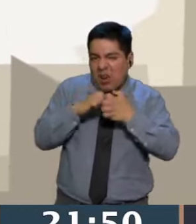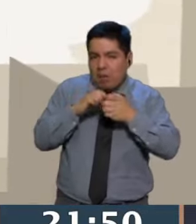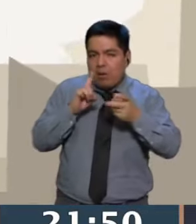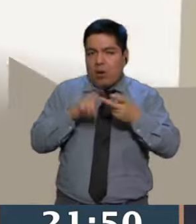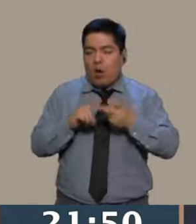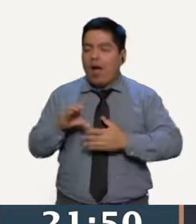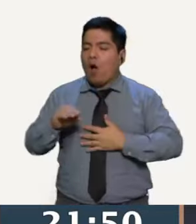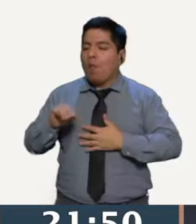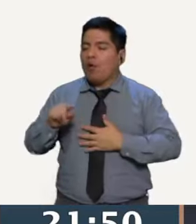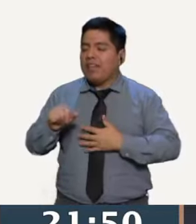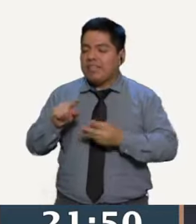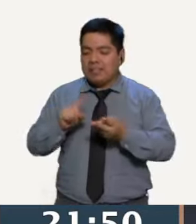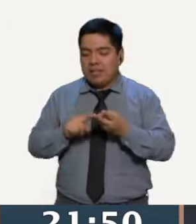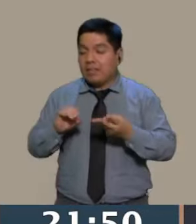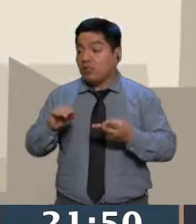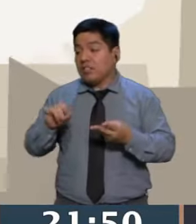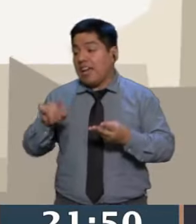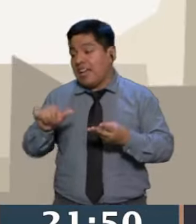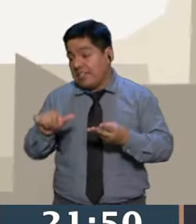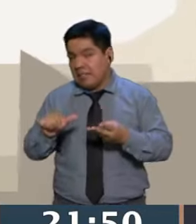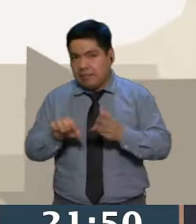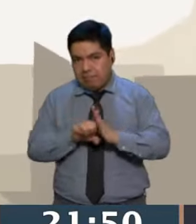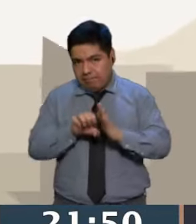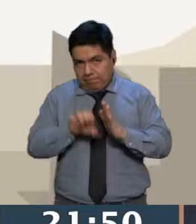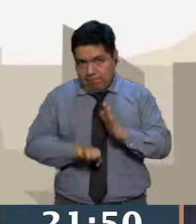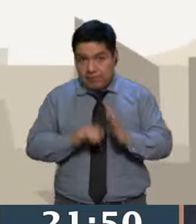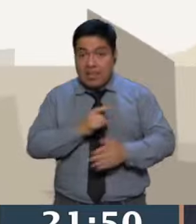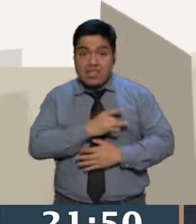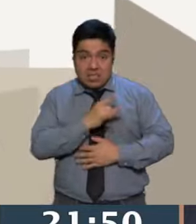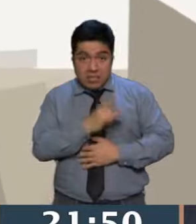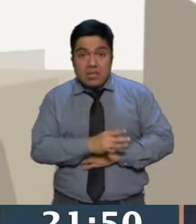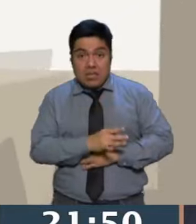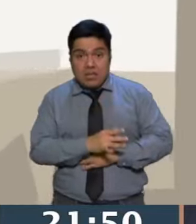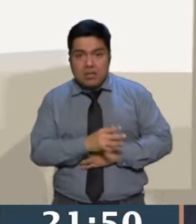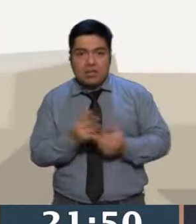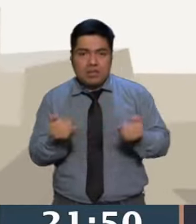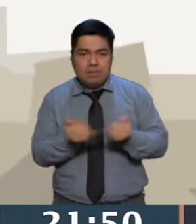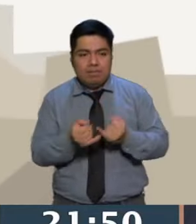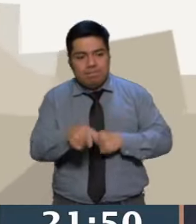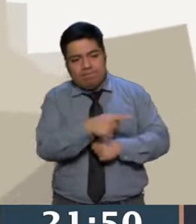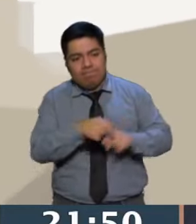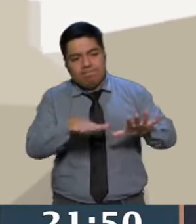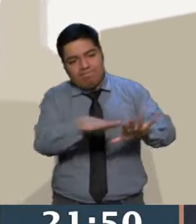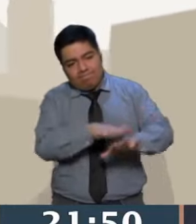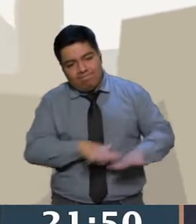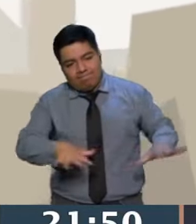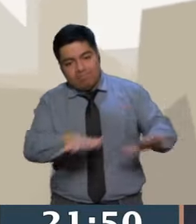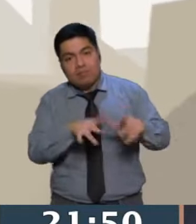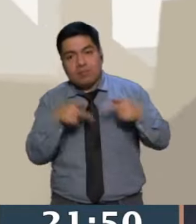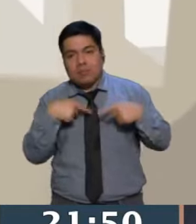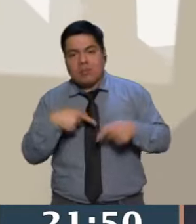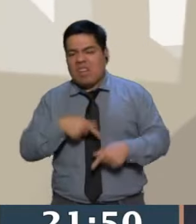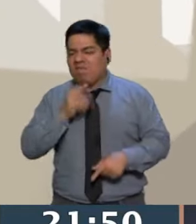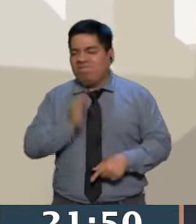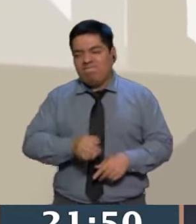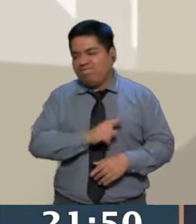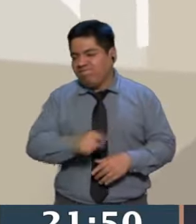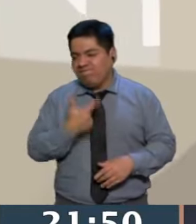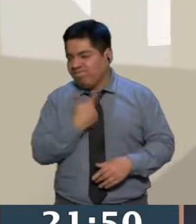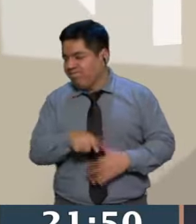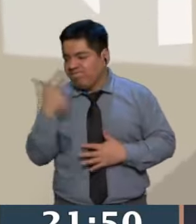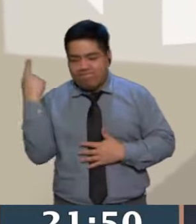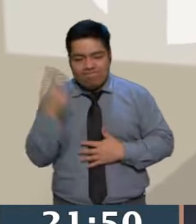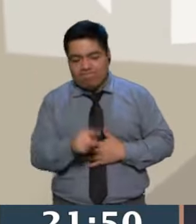o de comunistas o de socialistas, por ejemplo, en el caso de la dictadura de Chile, con toda la gente que no